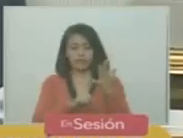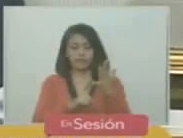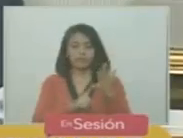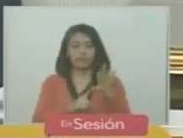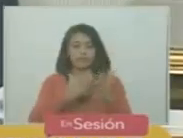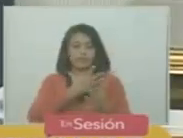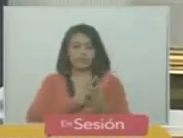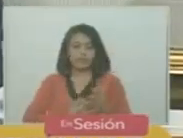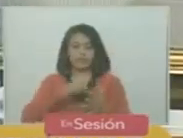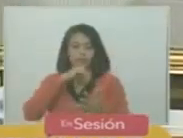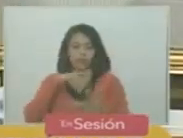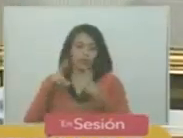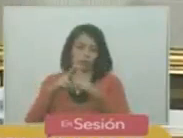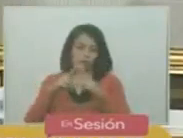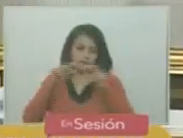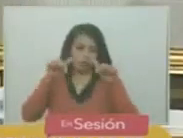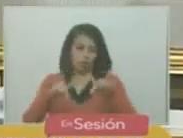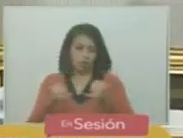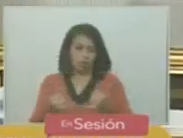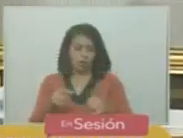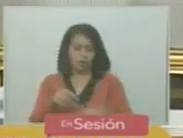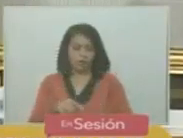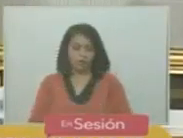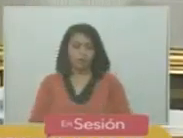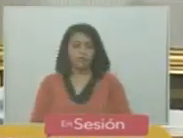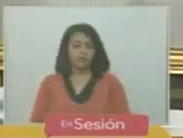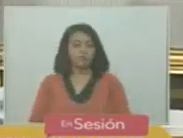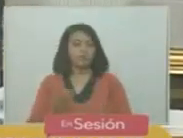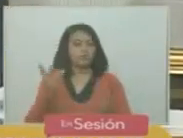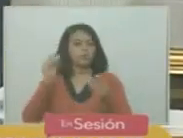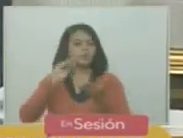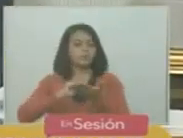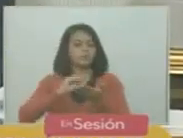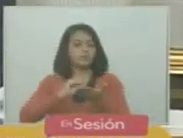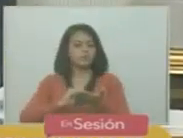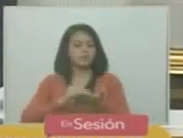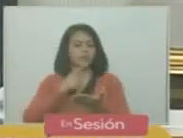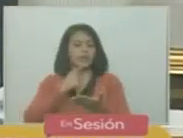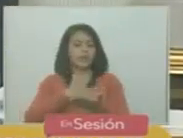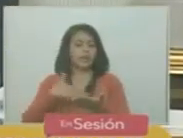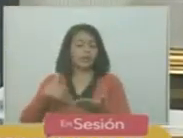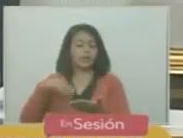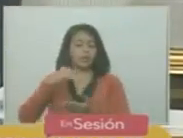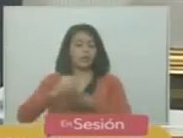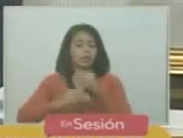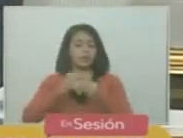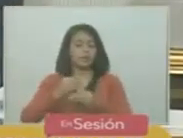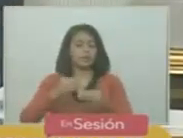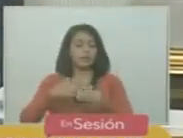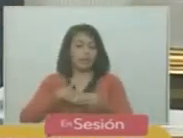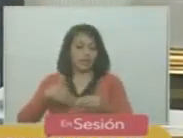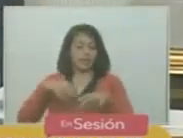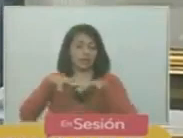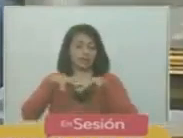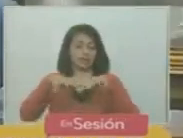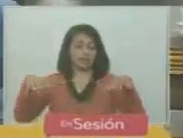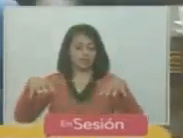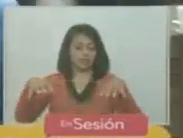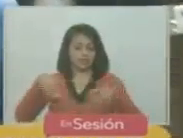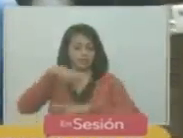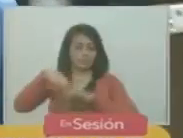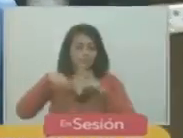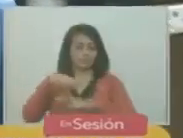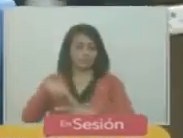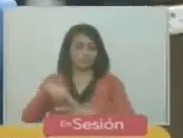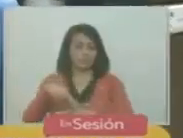la triste historia que conocemos. ¿Y cuántas veces no han intentado dividir a esta